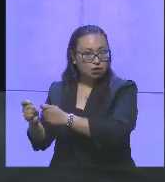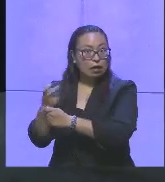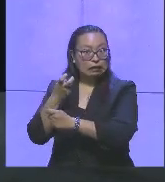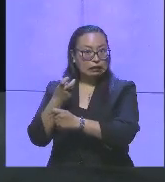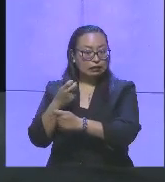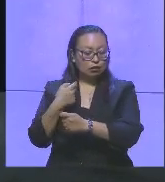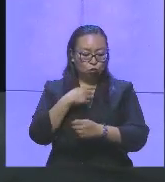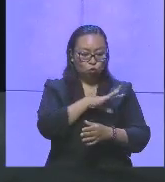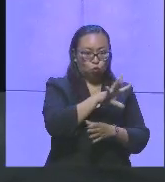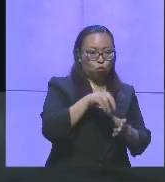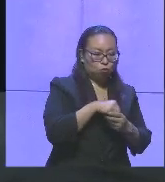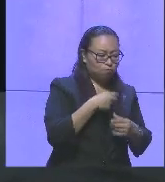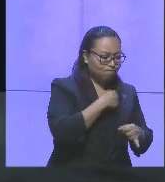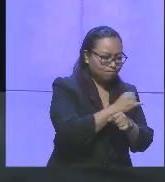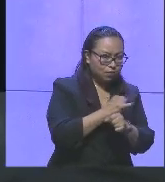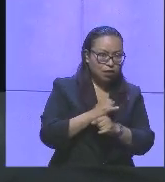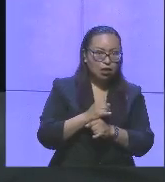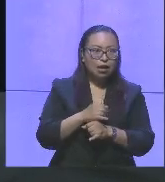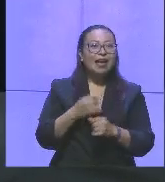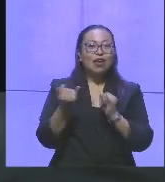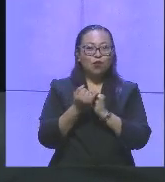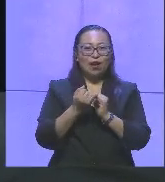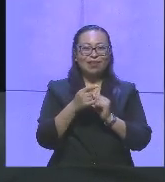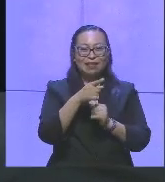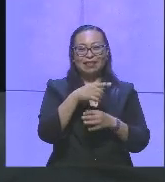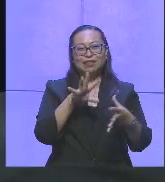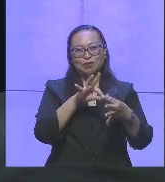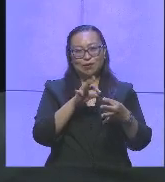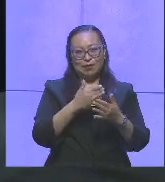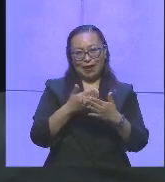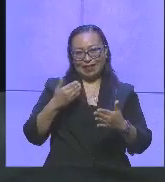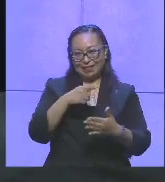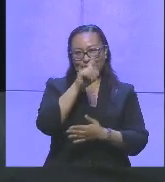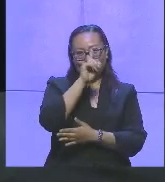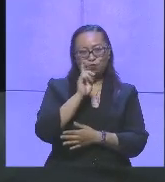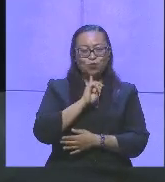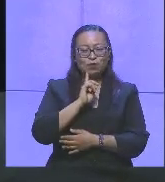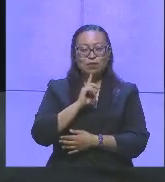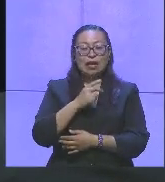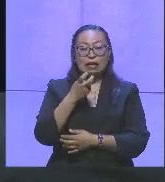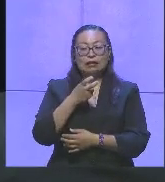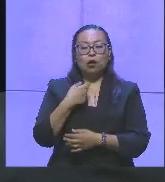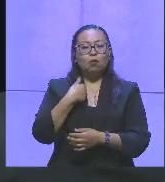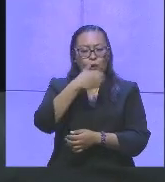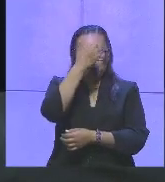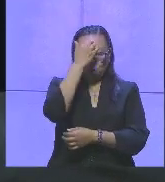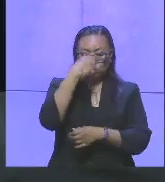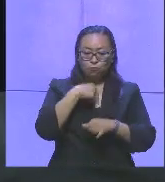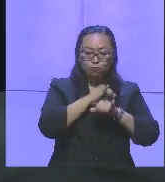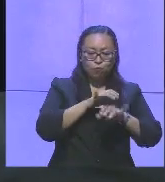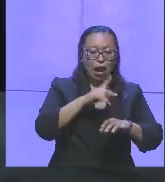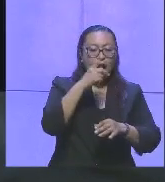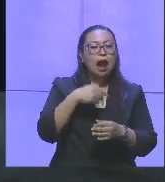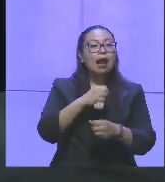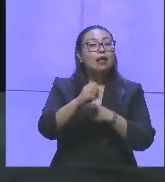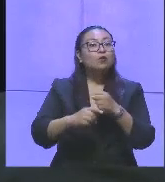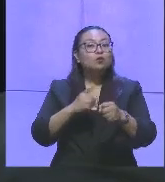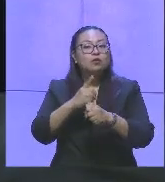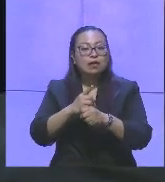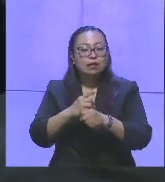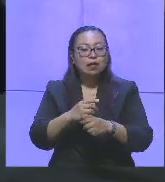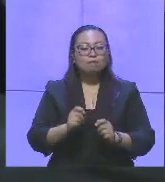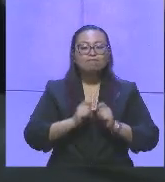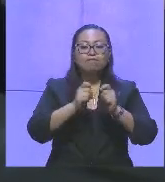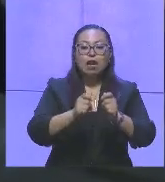¿Para qué? Para lo que comentaba la consejera, para darle el conocimiento a la sociedad de lo que hace el Tribunal